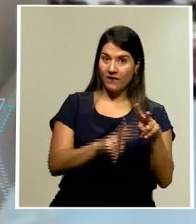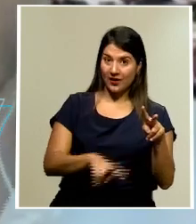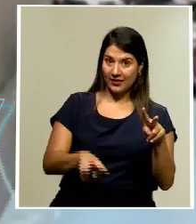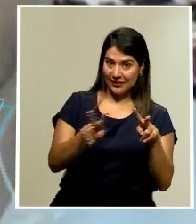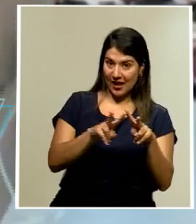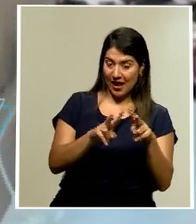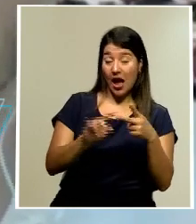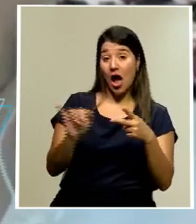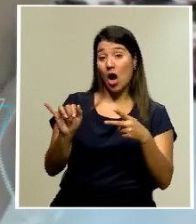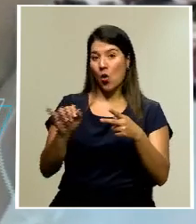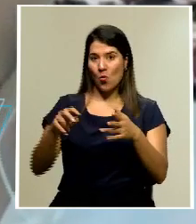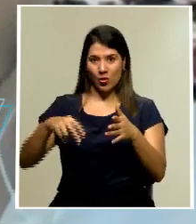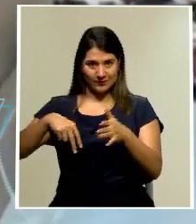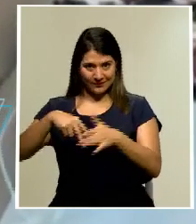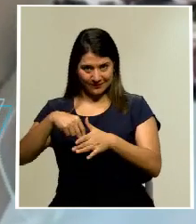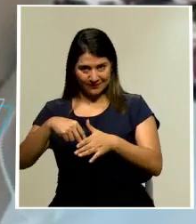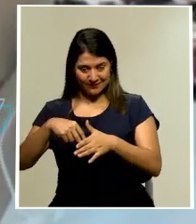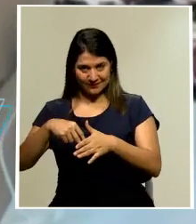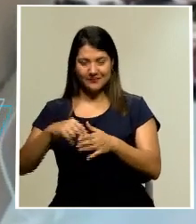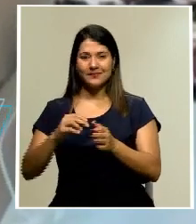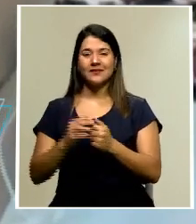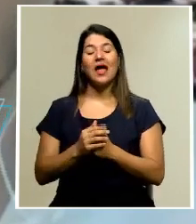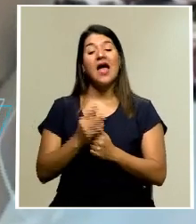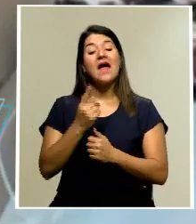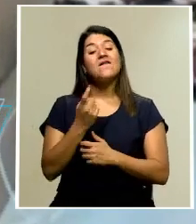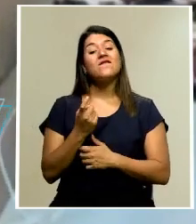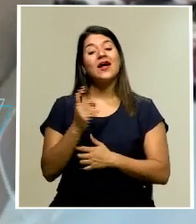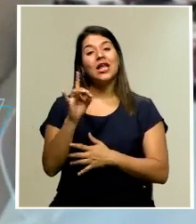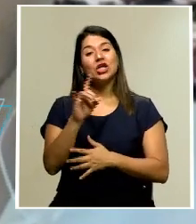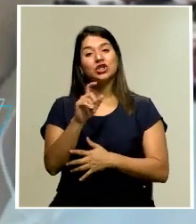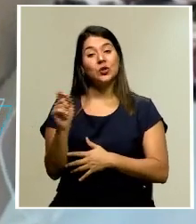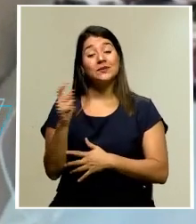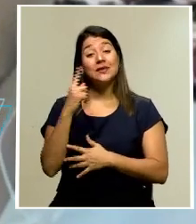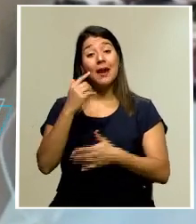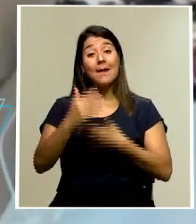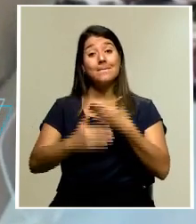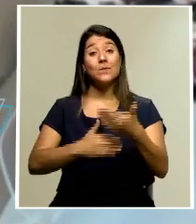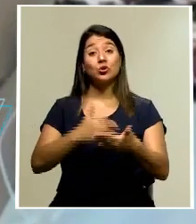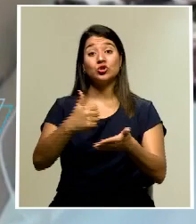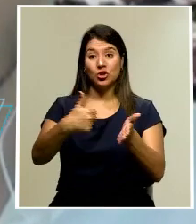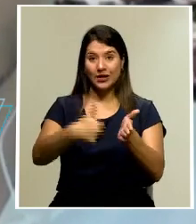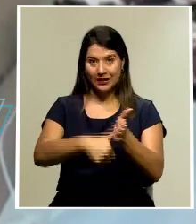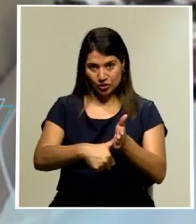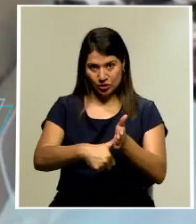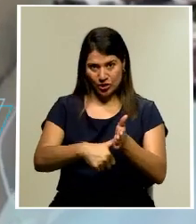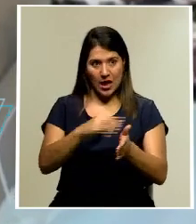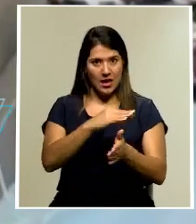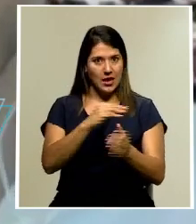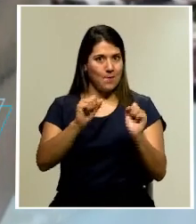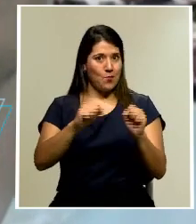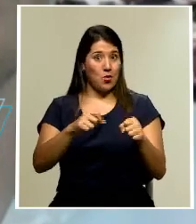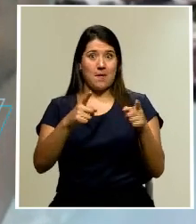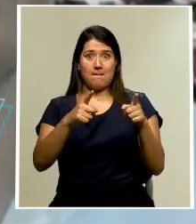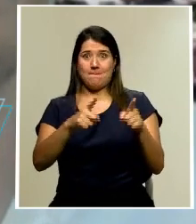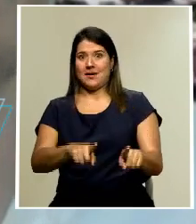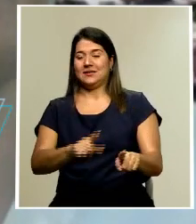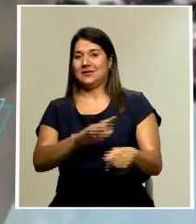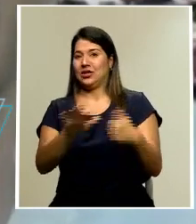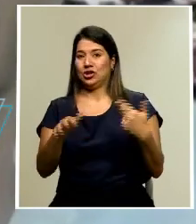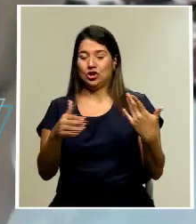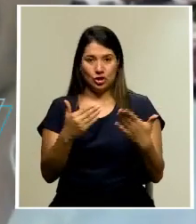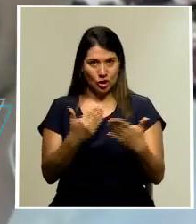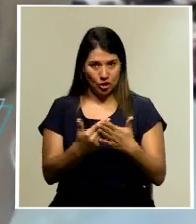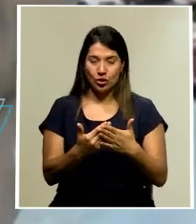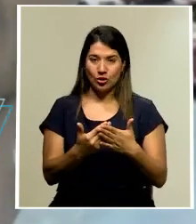Así es. Faltan 8 meses para la elección y puede pasar de todo. Literalmente puede